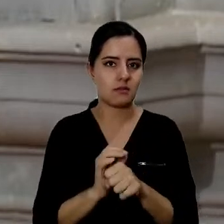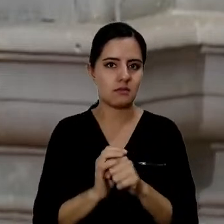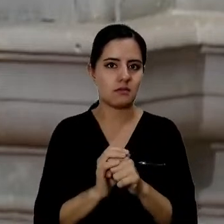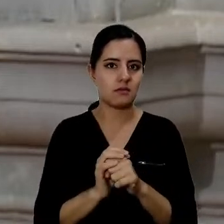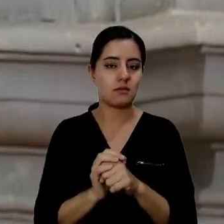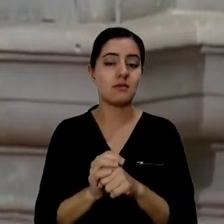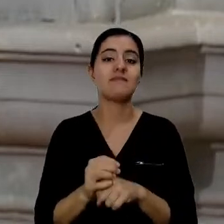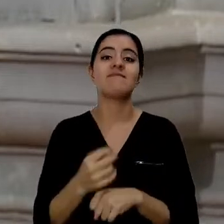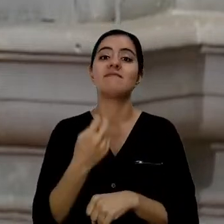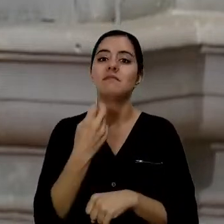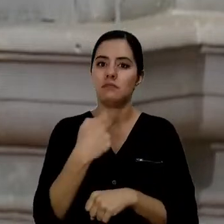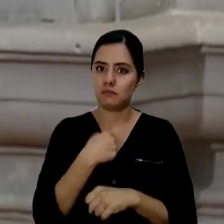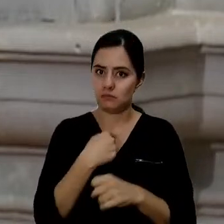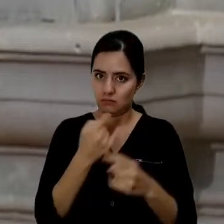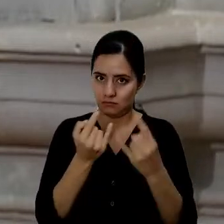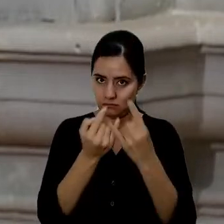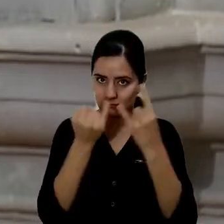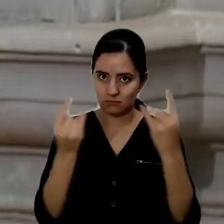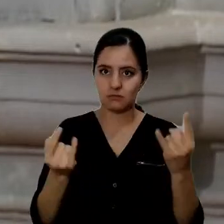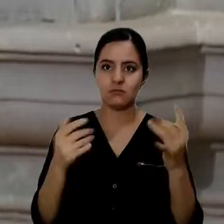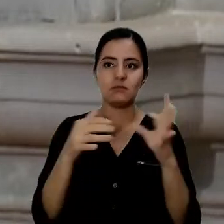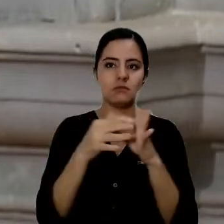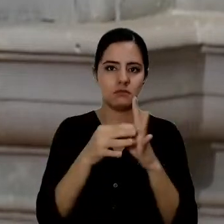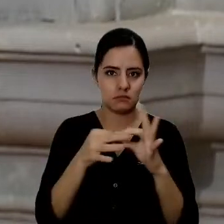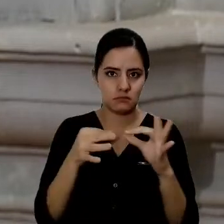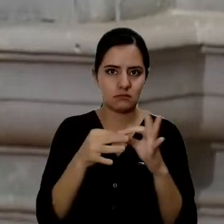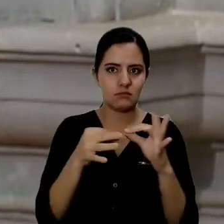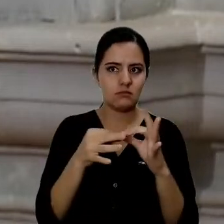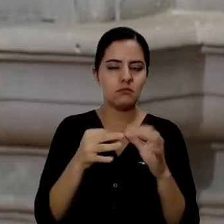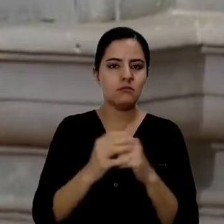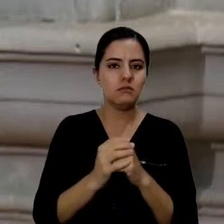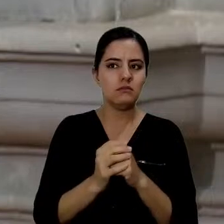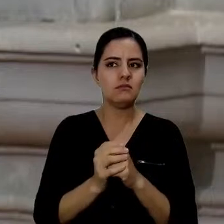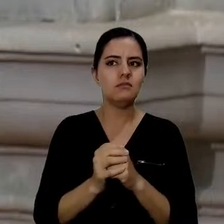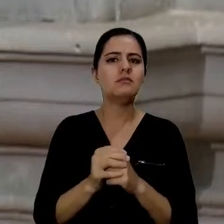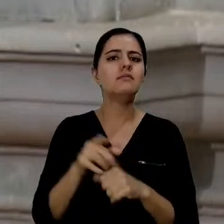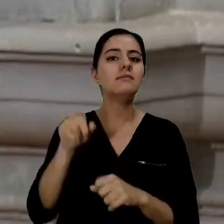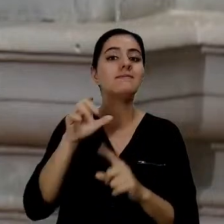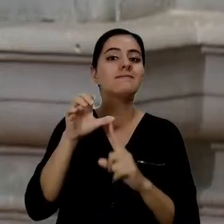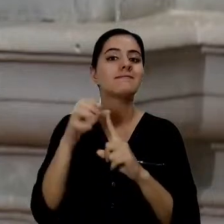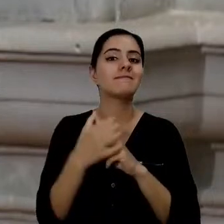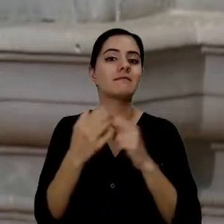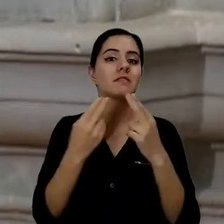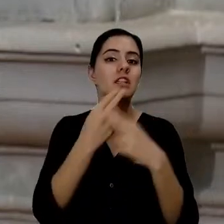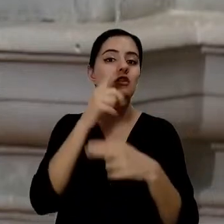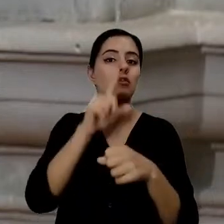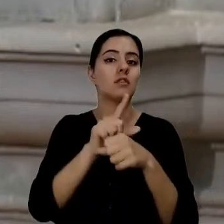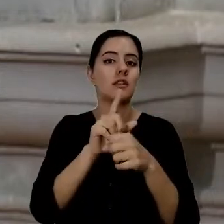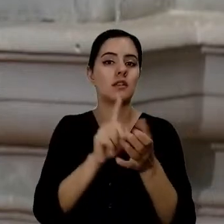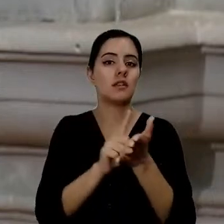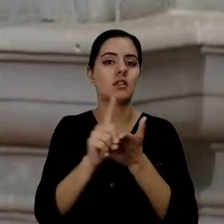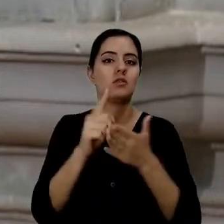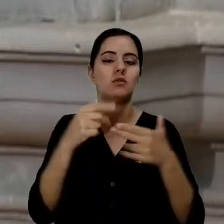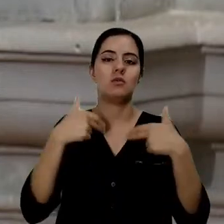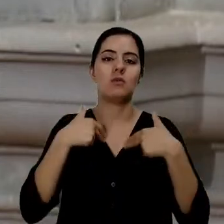está consignado en la recomendación de la Comisión Nacional de los Derechos